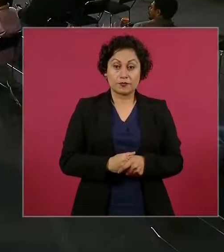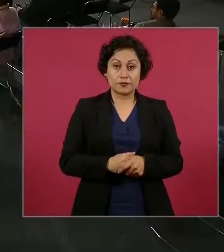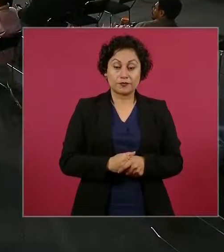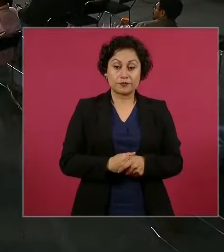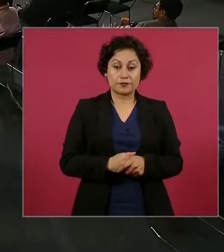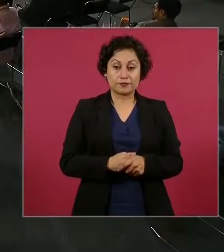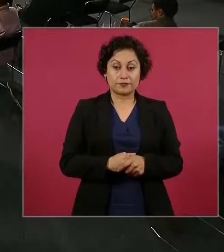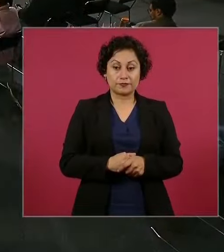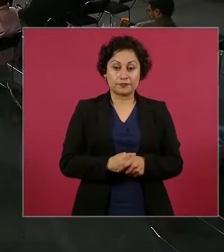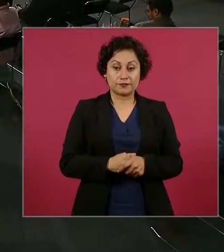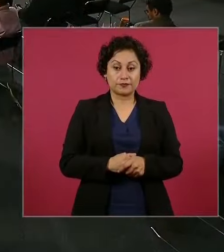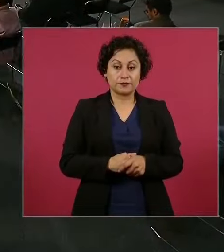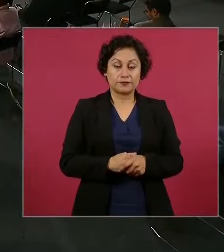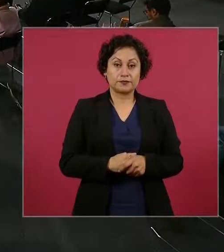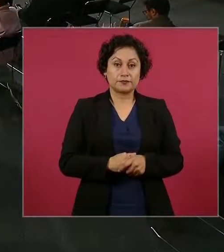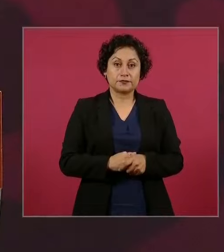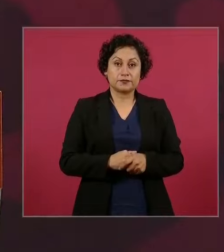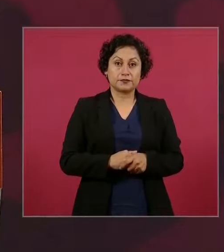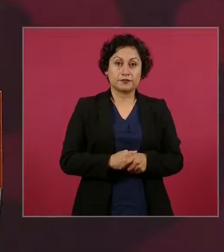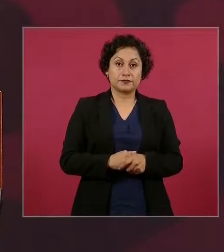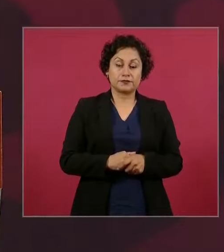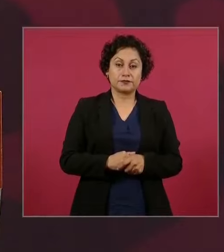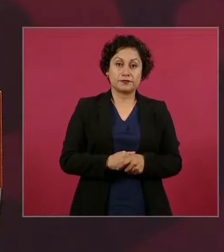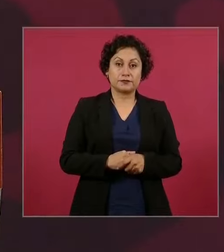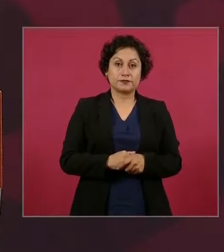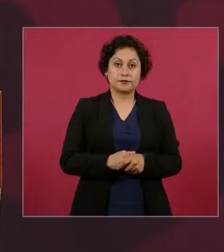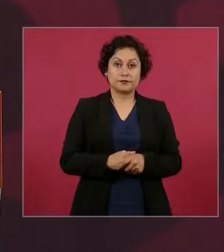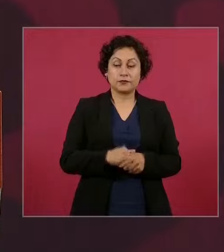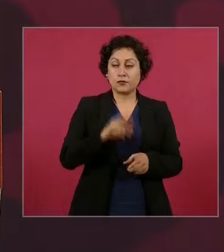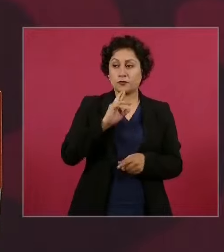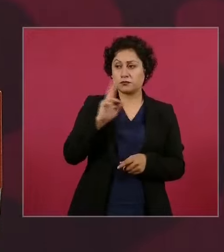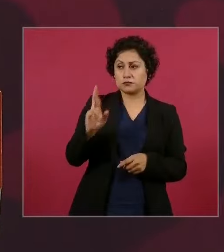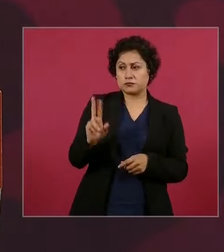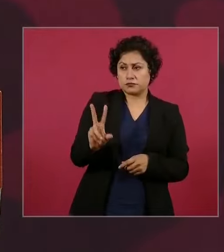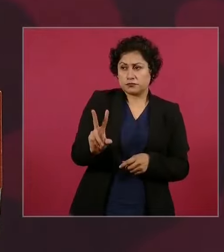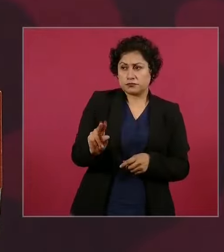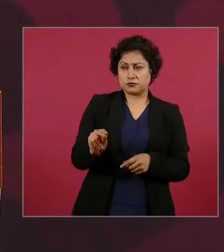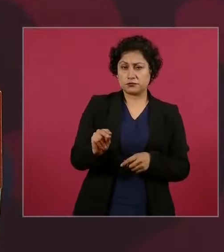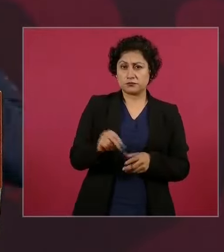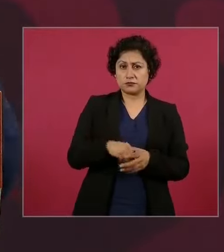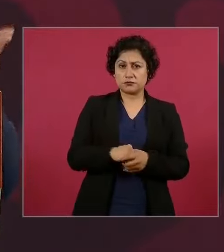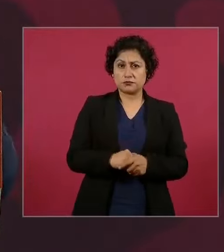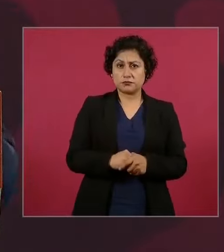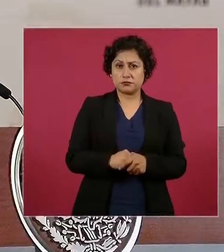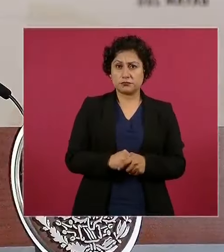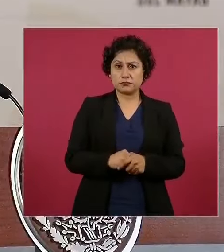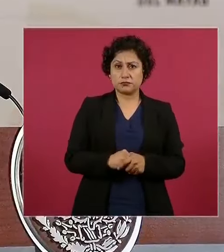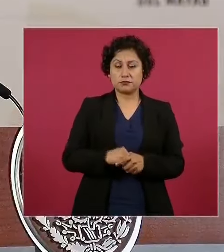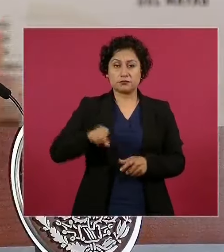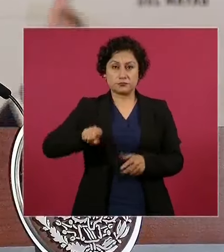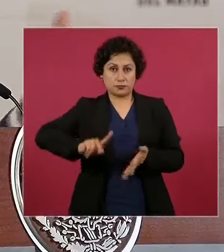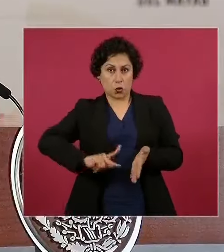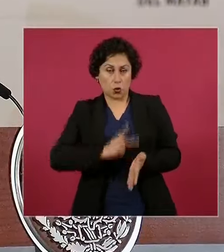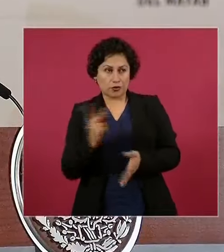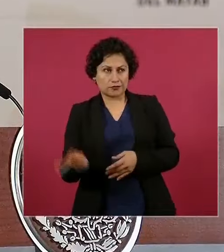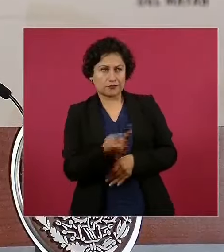de intimidación, es muy peligroso en México. Y el presidente puede decir lo que quiera sobre otros temas y tener su conflicto con Estados